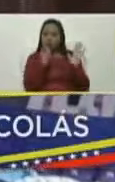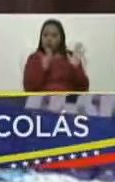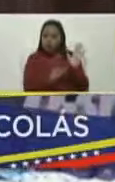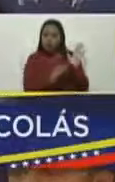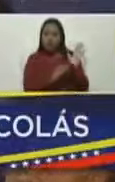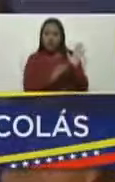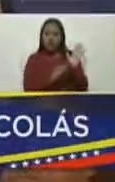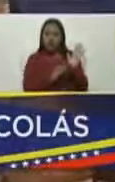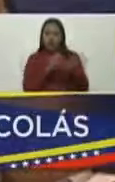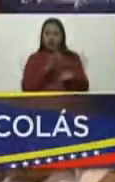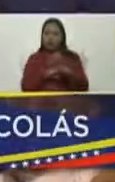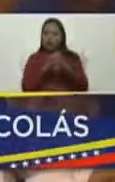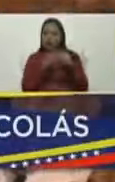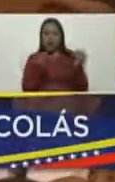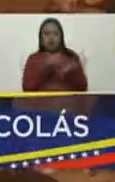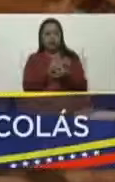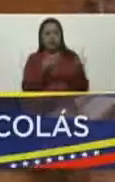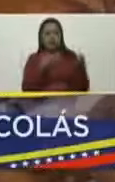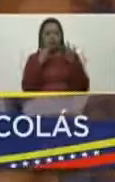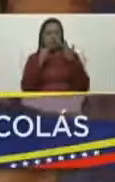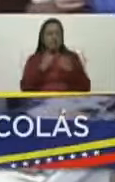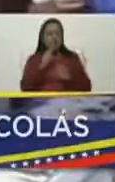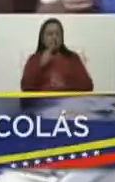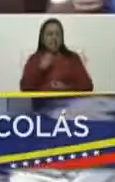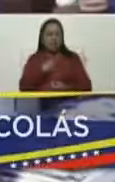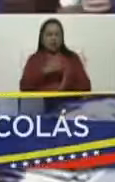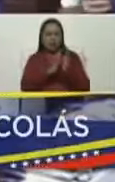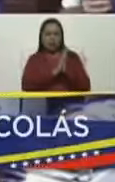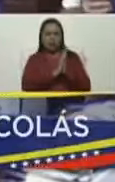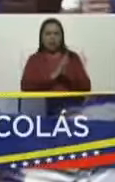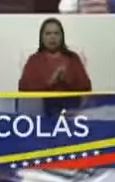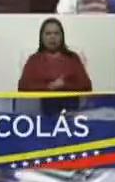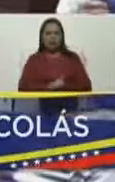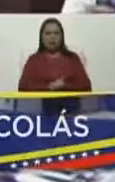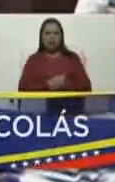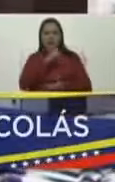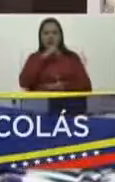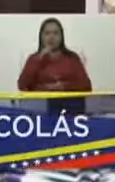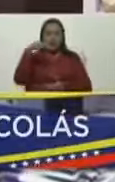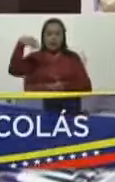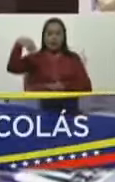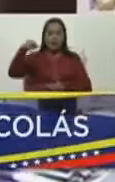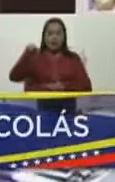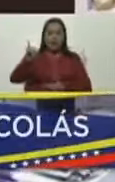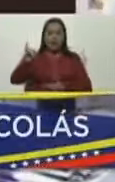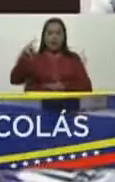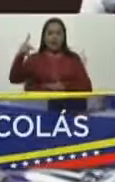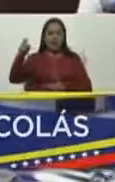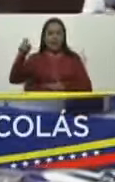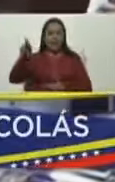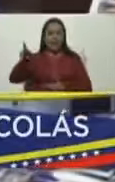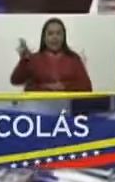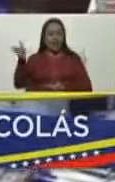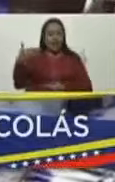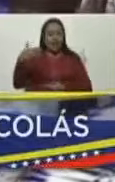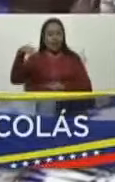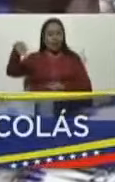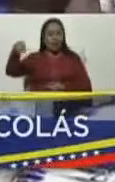todo es de calidad. ¿Qué me dice, Michael? Michael Moreno, vale. Ah, el artista. ¿Qué me dice,